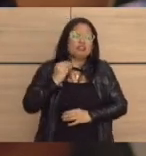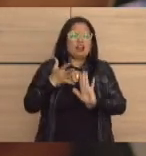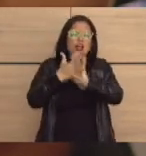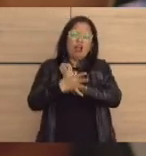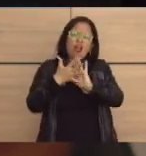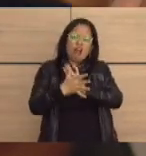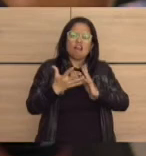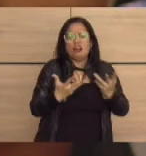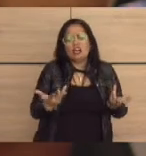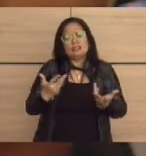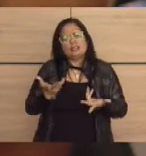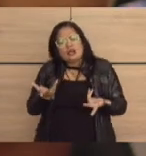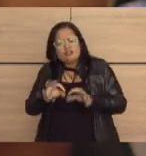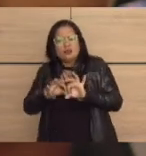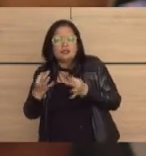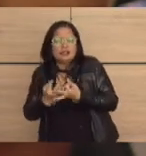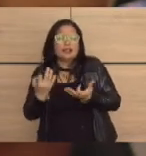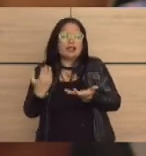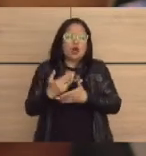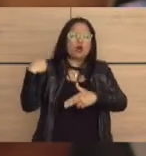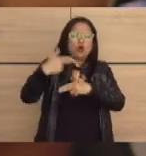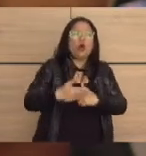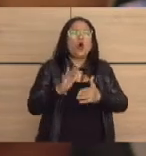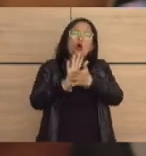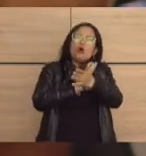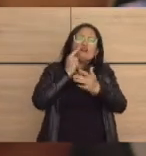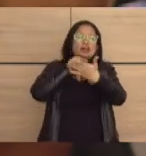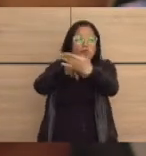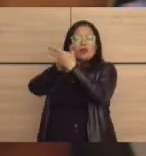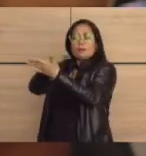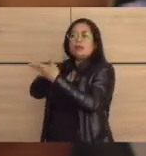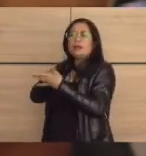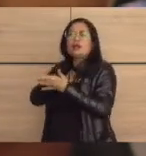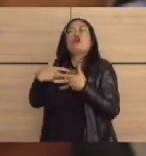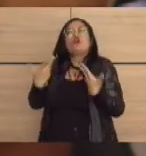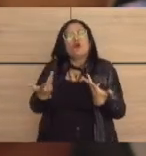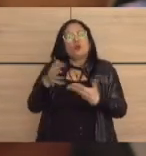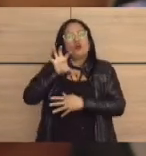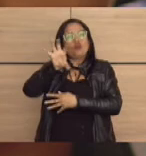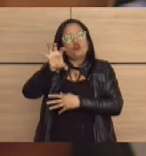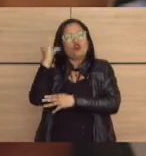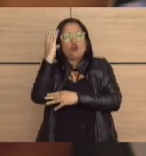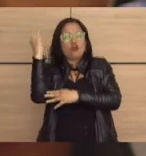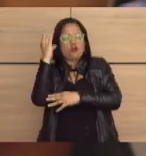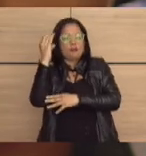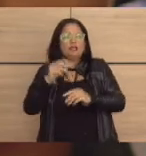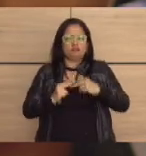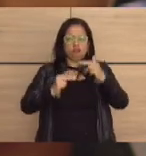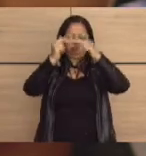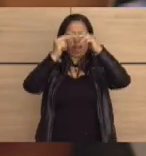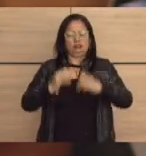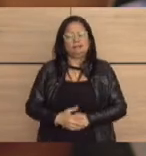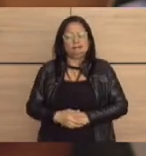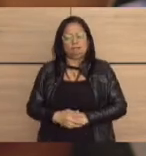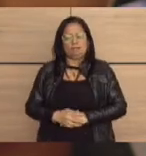buena parte de los secretos de cómo se construyó una nación y de cómo debería construirse. Así que